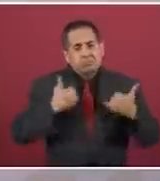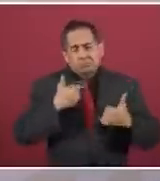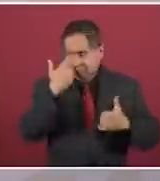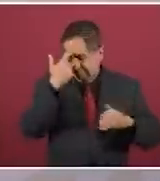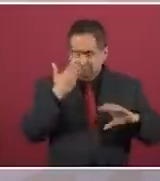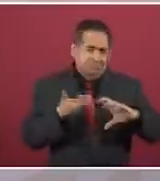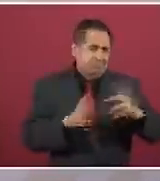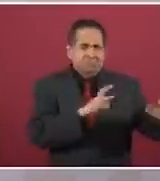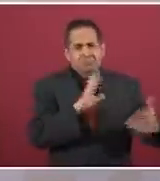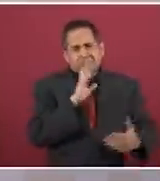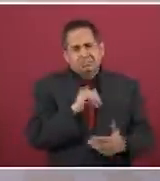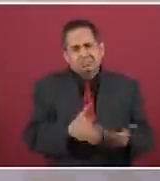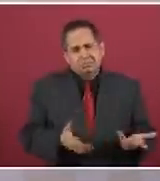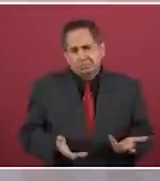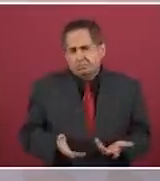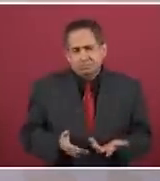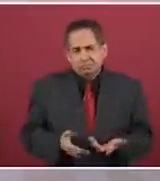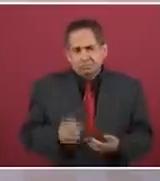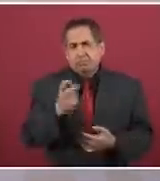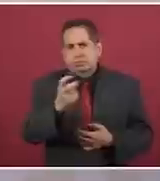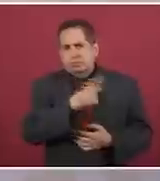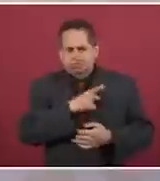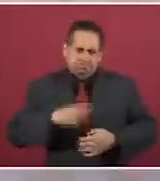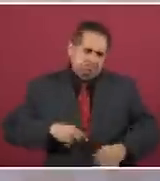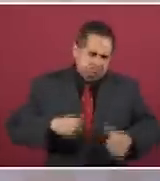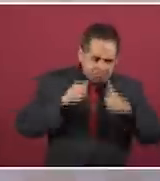pues hay que atenderla.